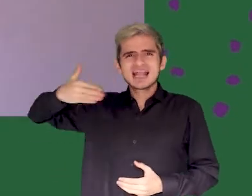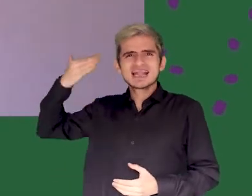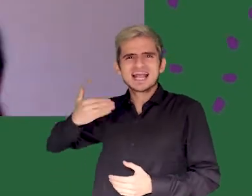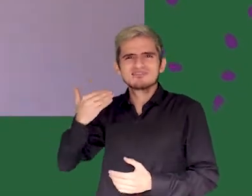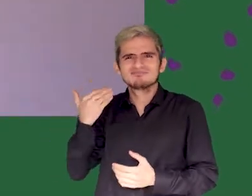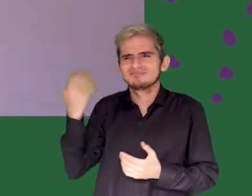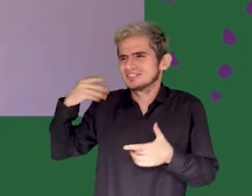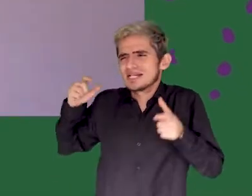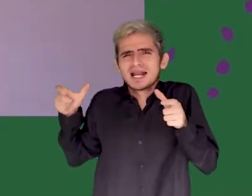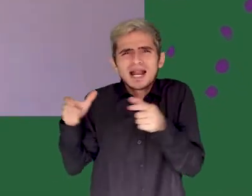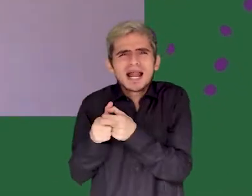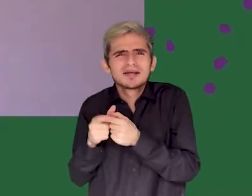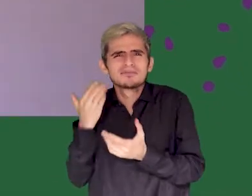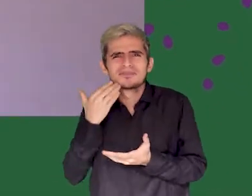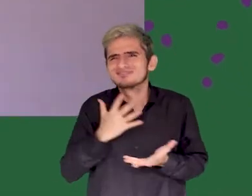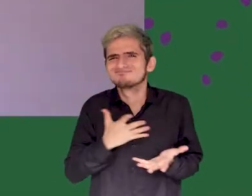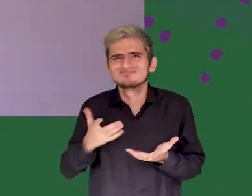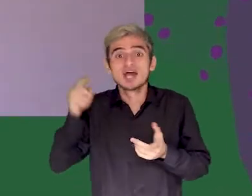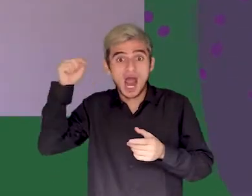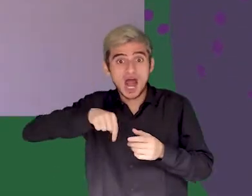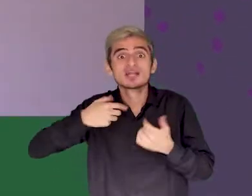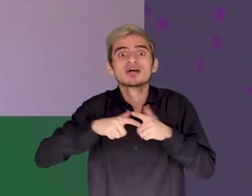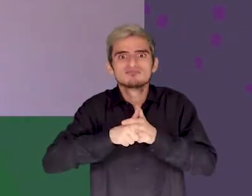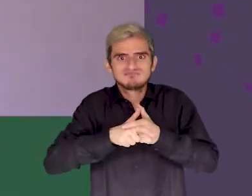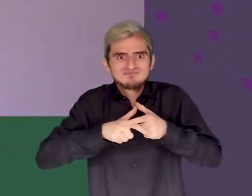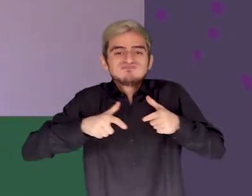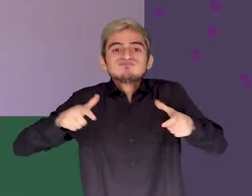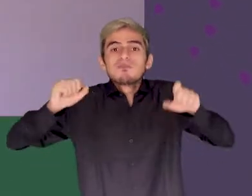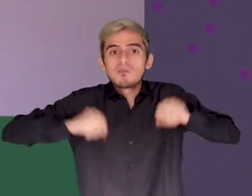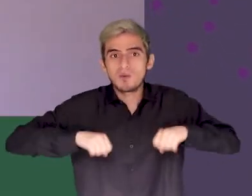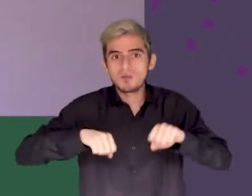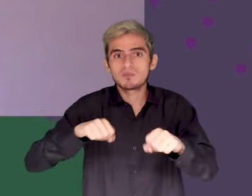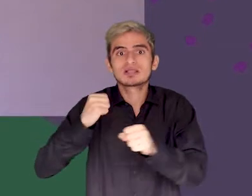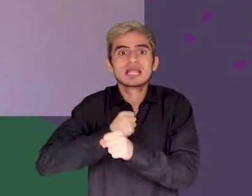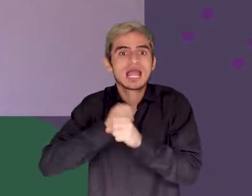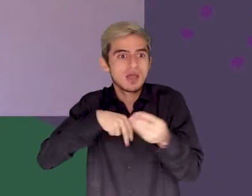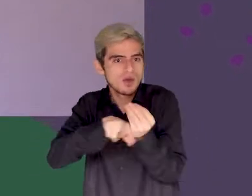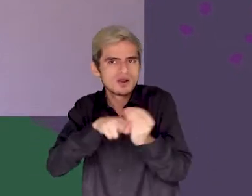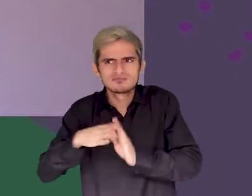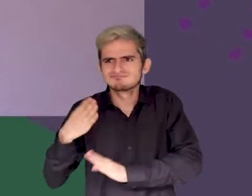Antes eran como muy poquitas, ahora hay un montón de mujeres